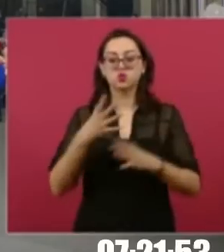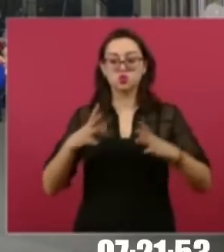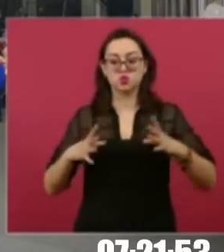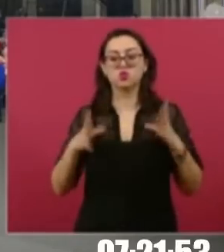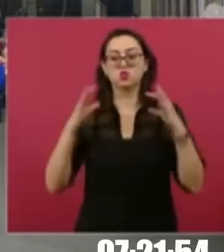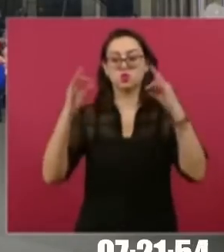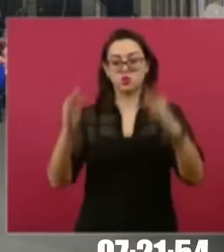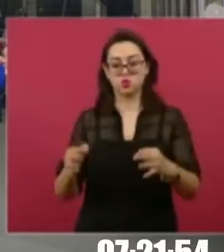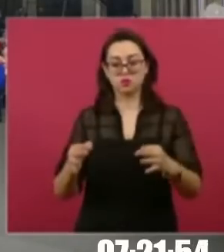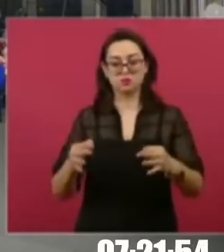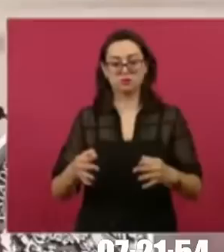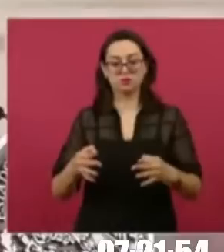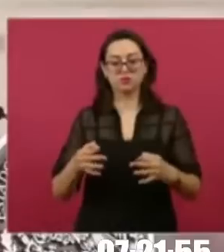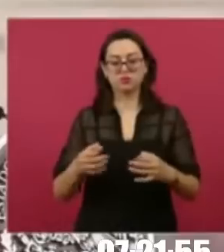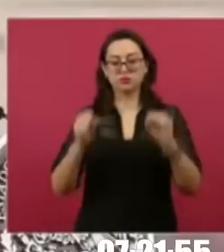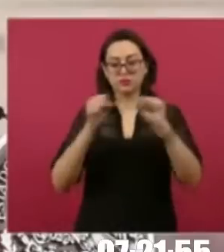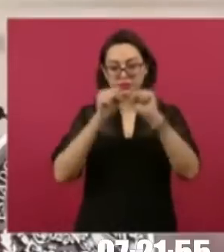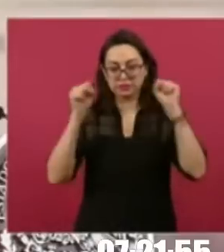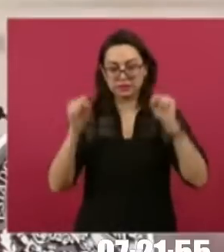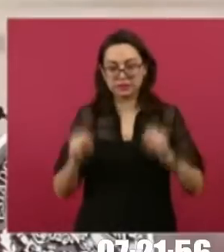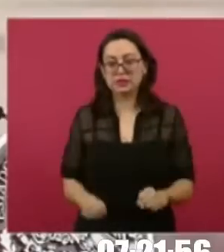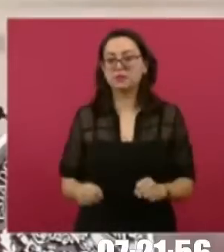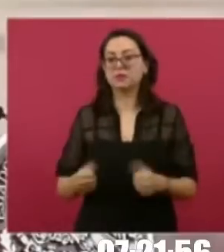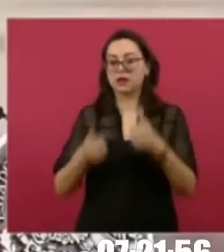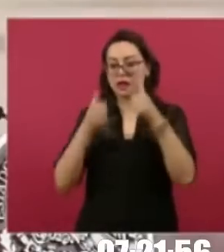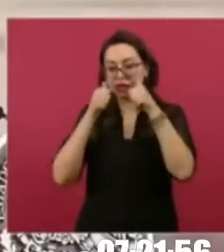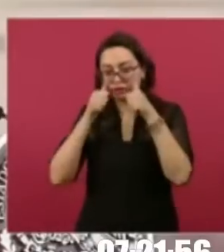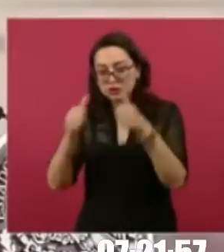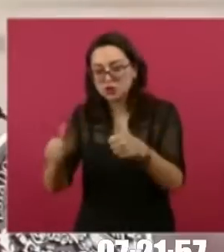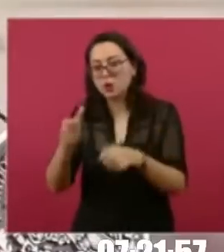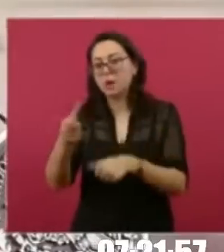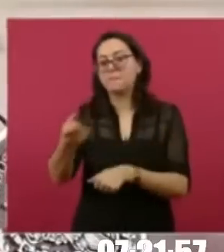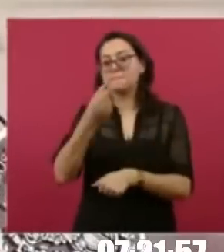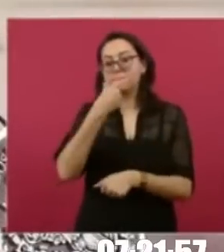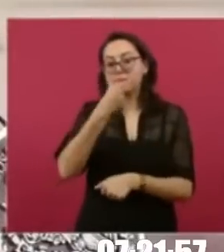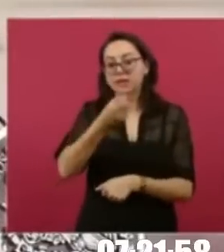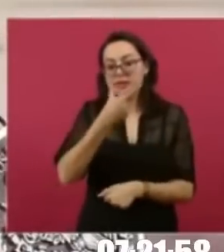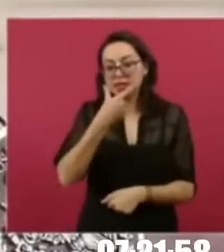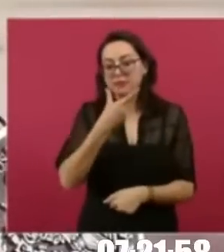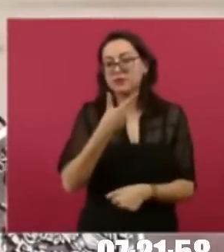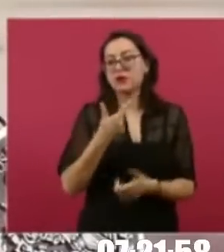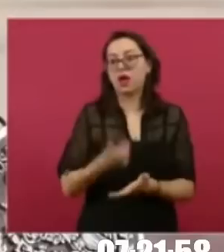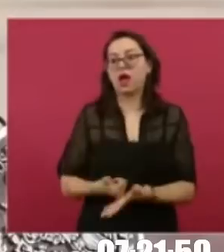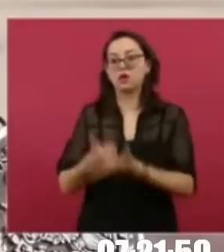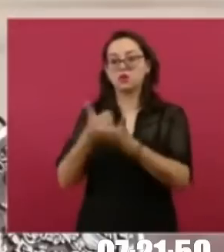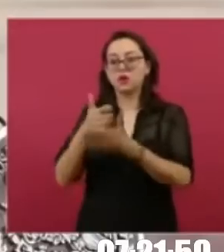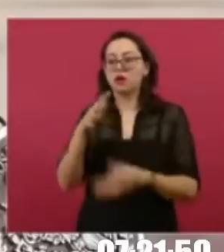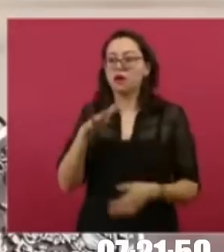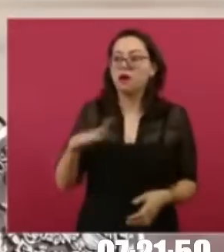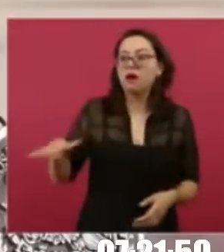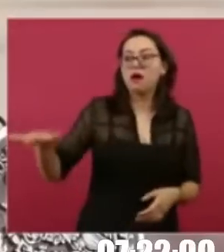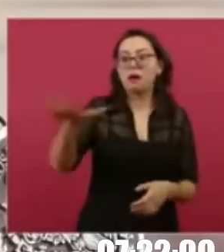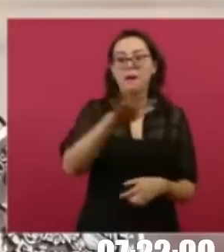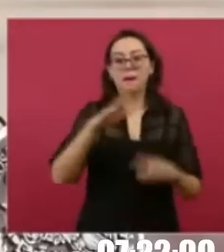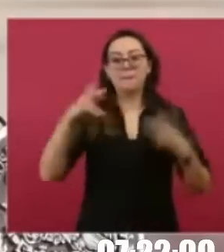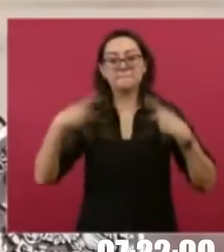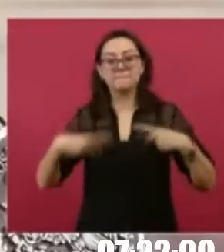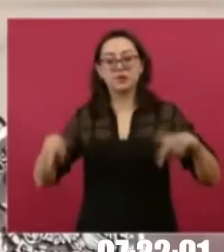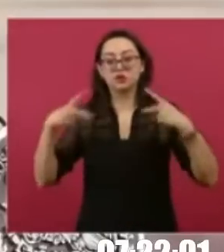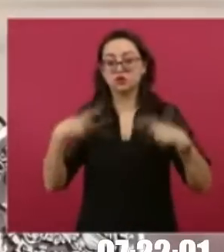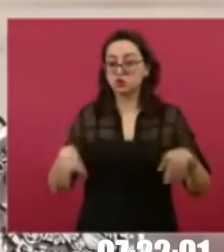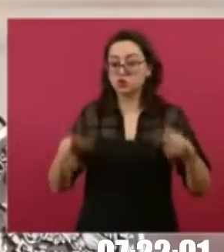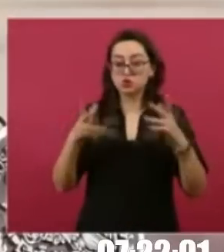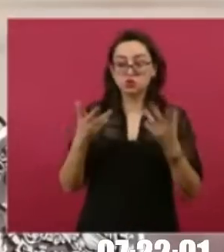médica medicamentos gratuitos a personas sin seguridad social lo hace en centros de salud